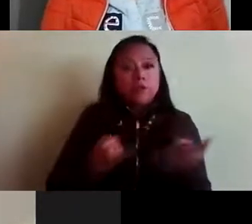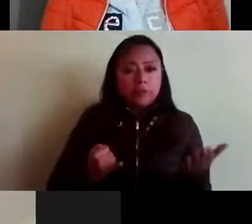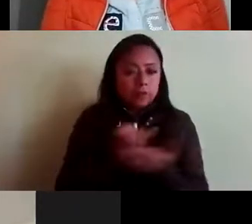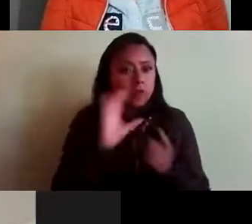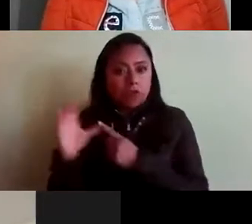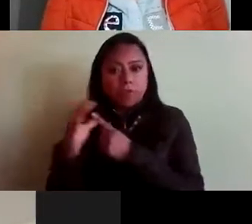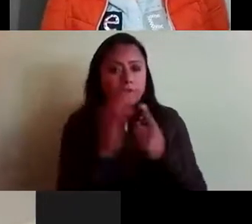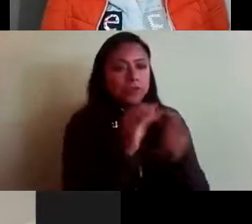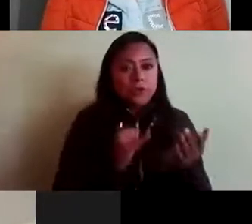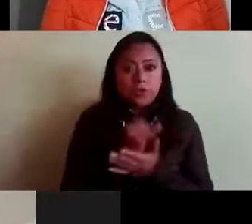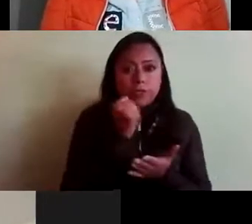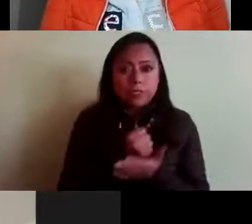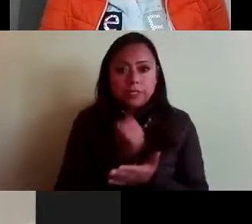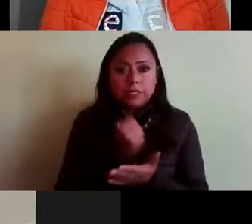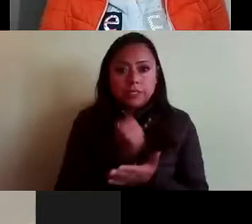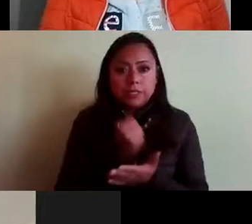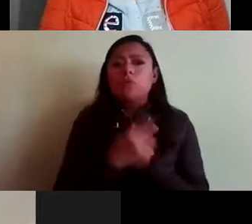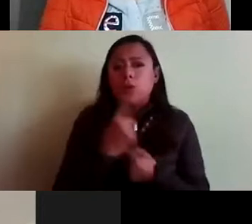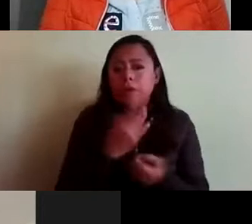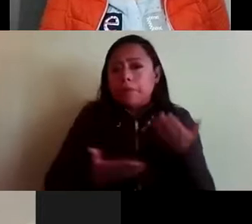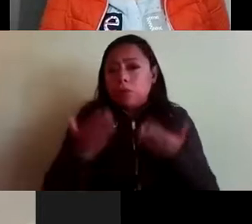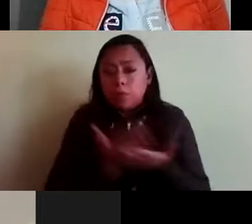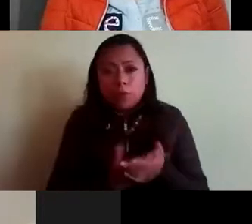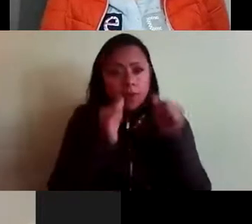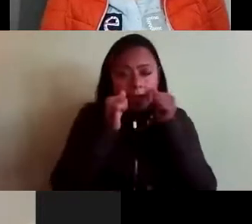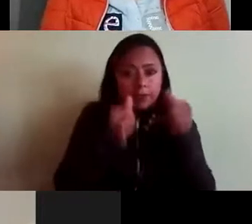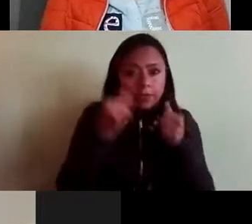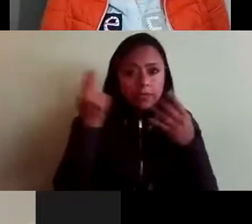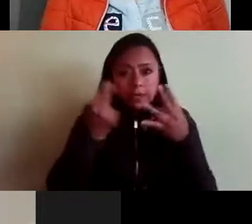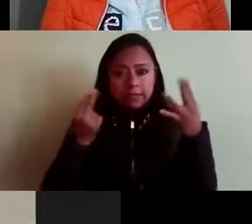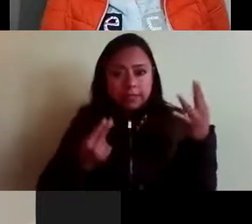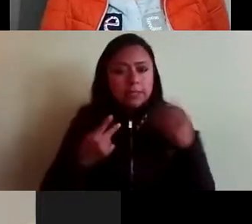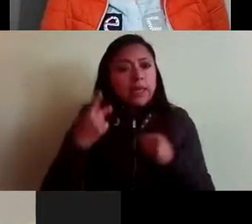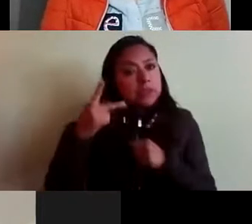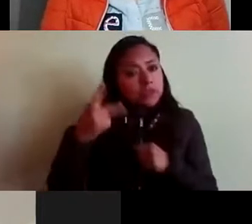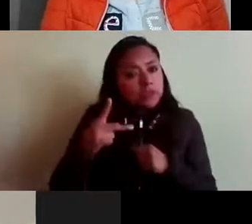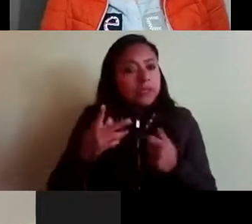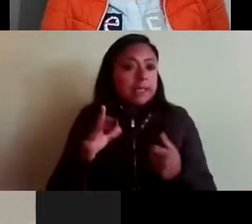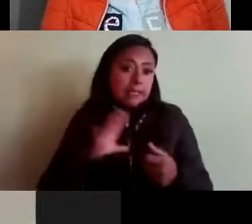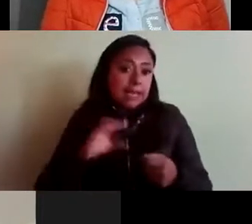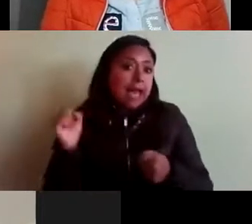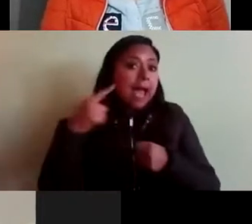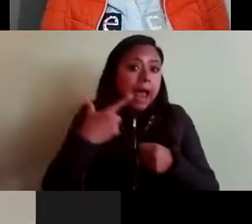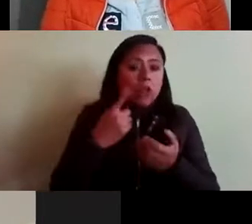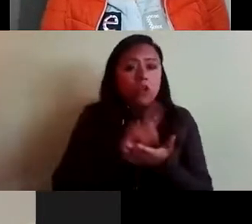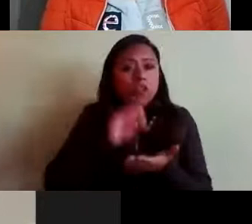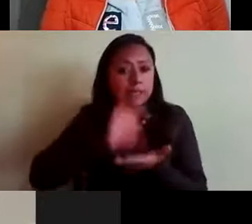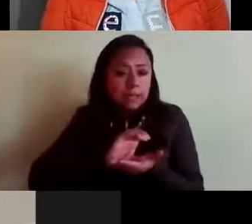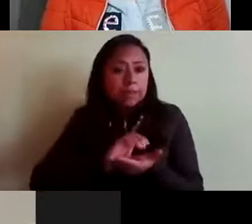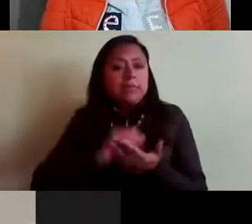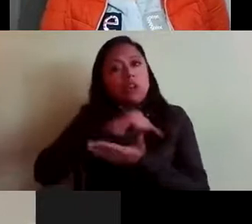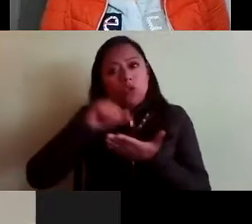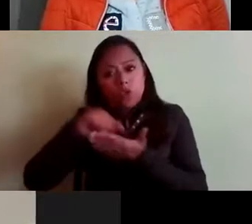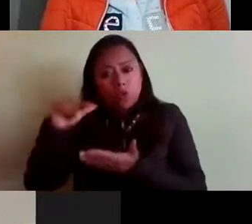dictaminadoras Pues propone atender las necesidades de las personas con algún tipo de discapacidad en los lugares